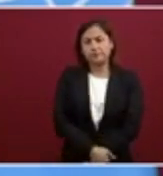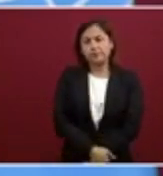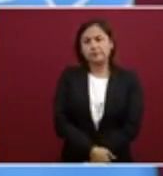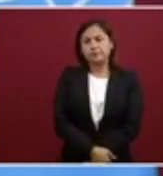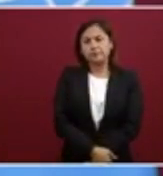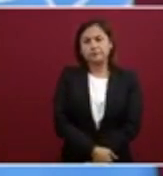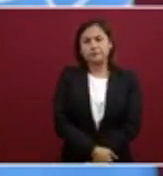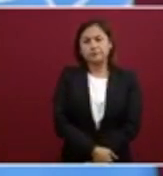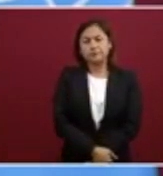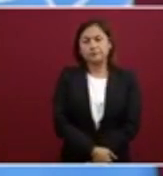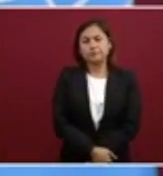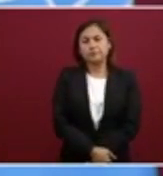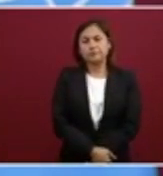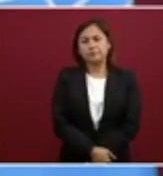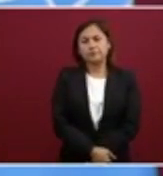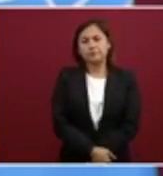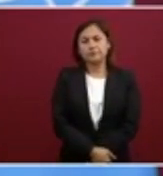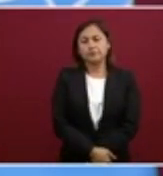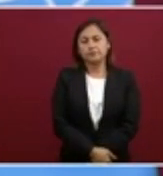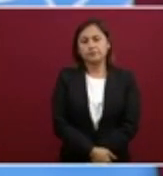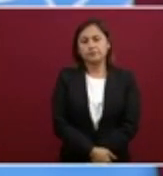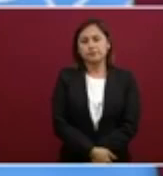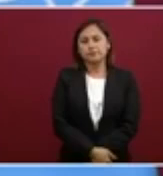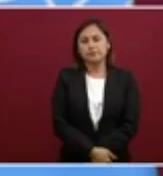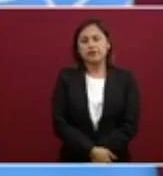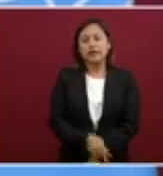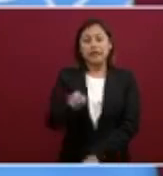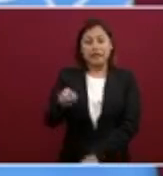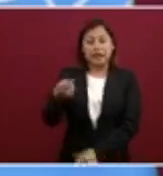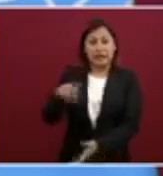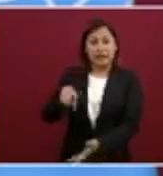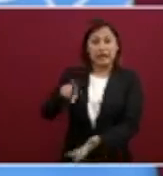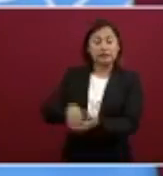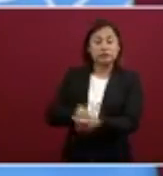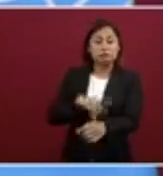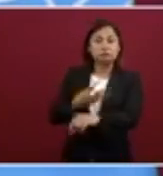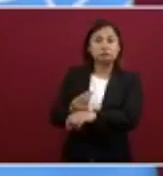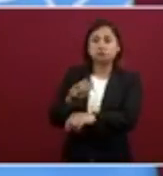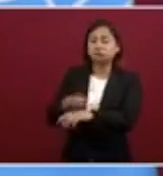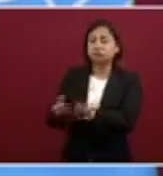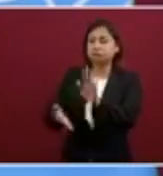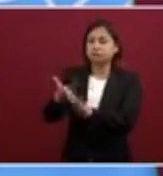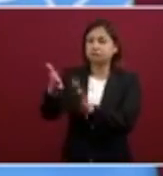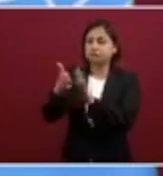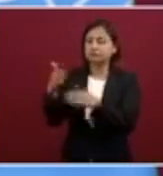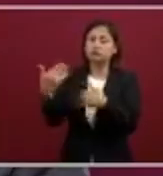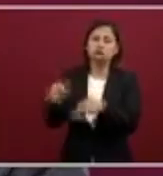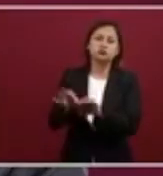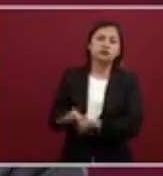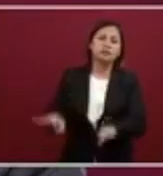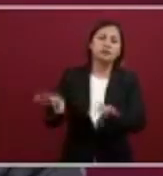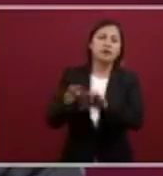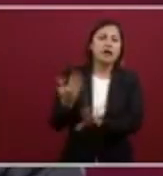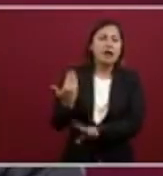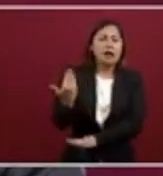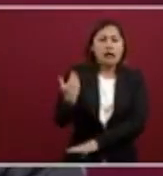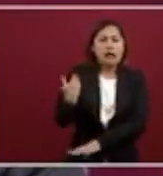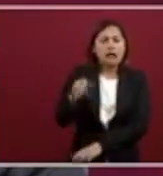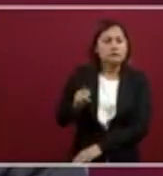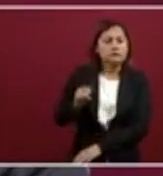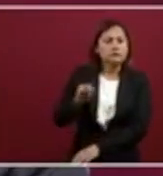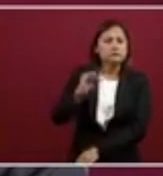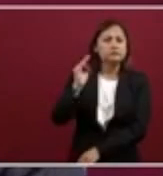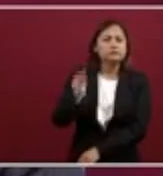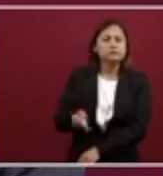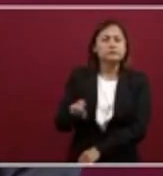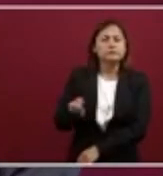Hay obras importantes, acabamos de autorizar la continuidad de